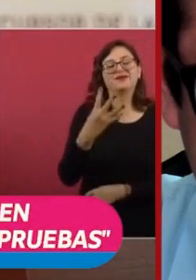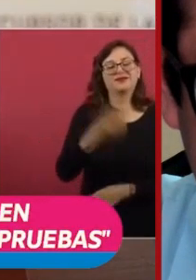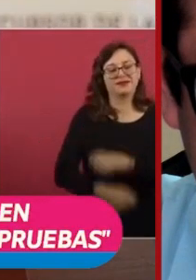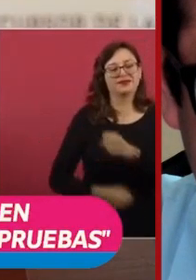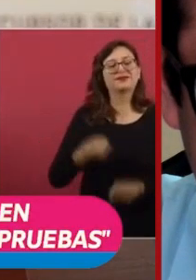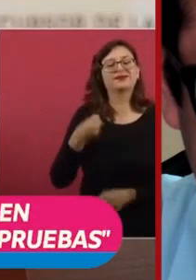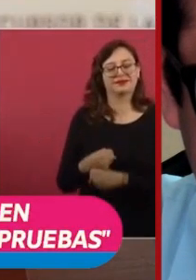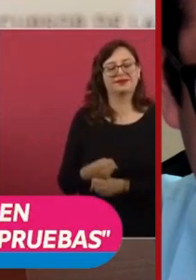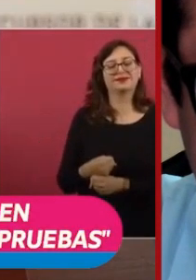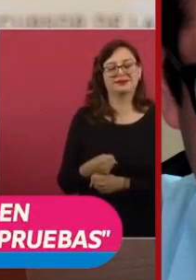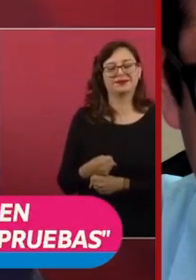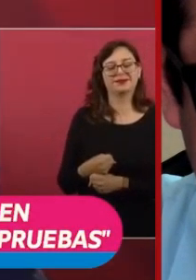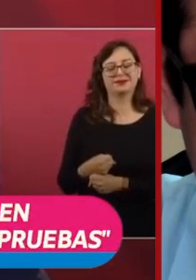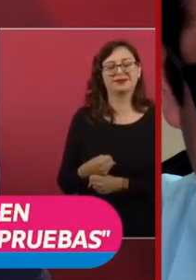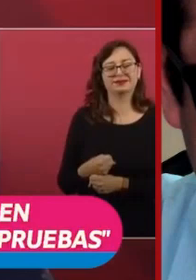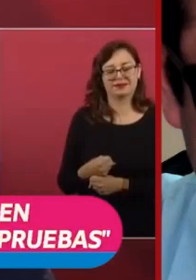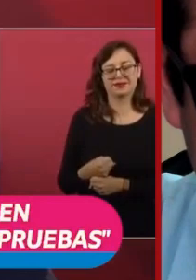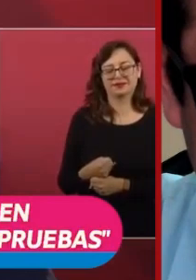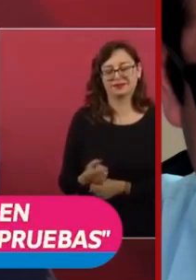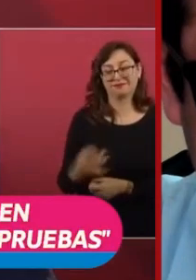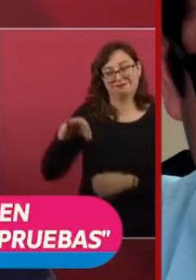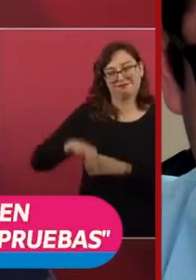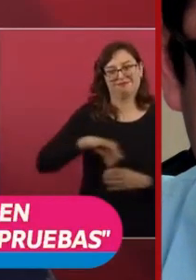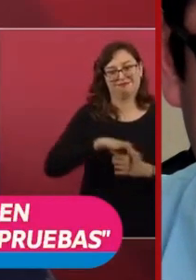Desde que se llevó a cabo la elección